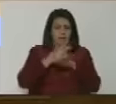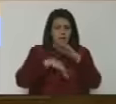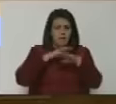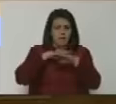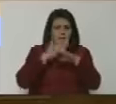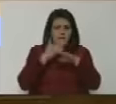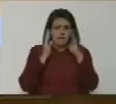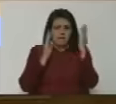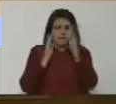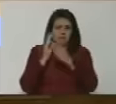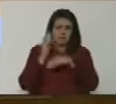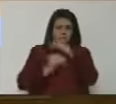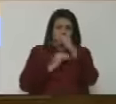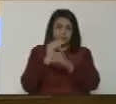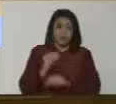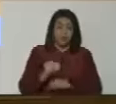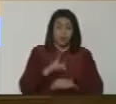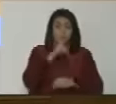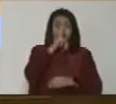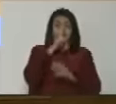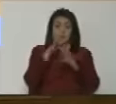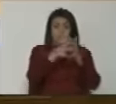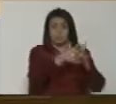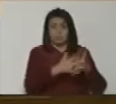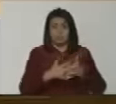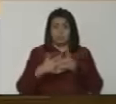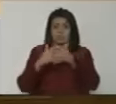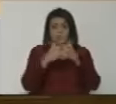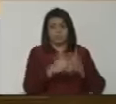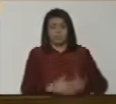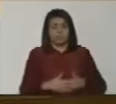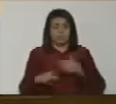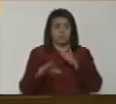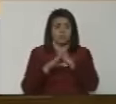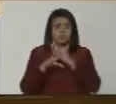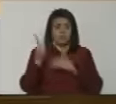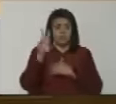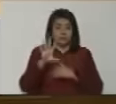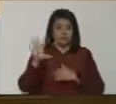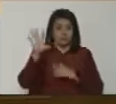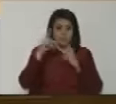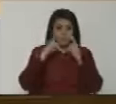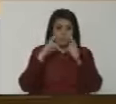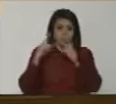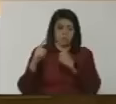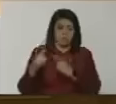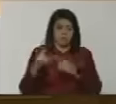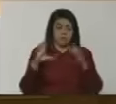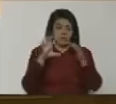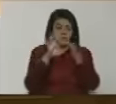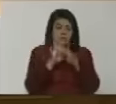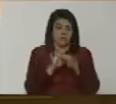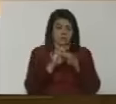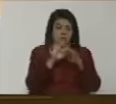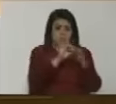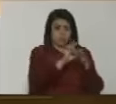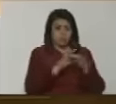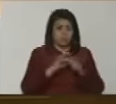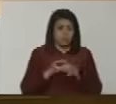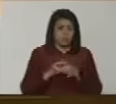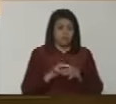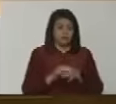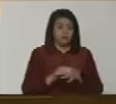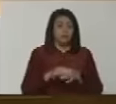producto de las sanciones criminales de los Estados Unidos de América y de sus aliados. Un